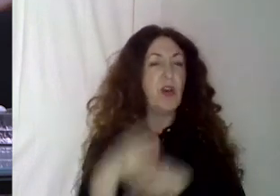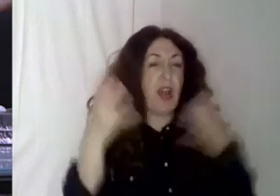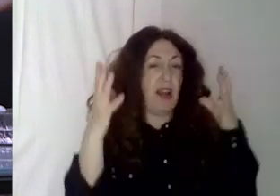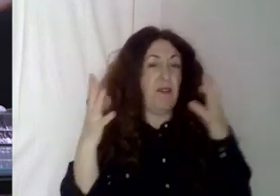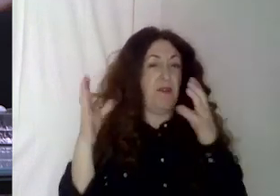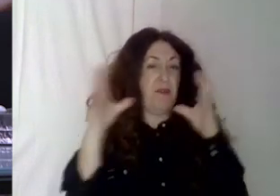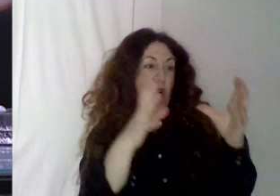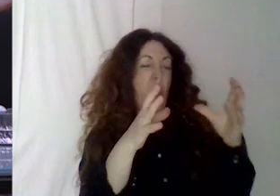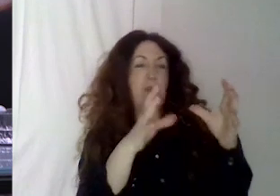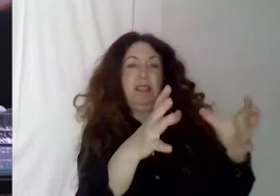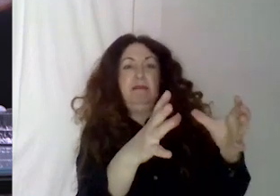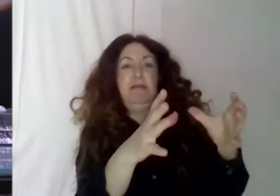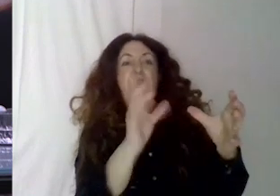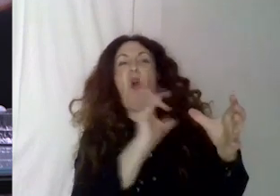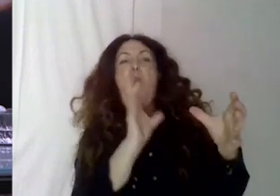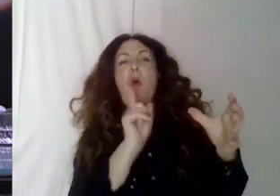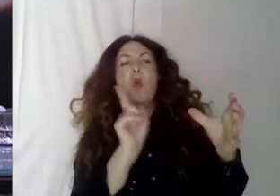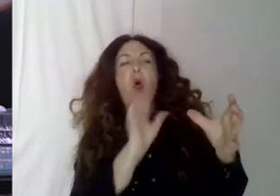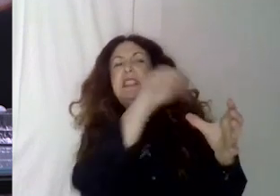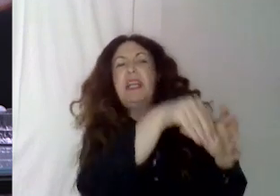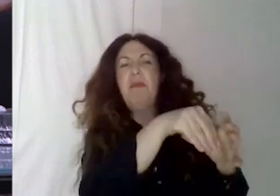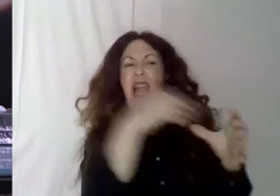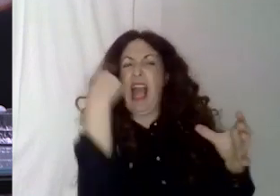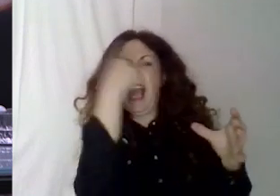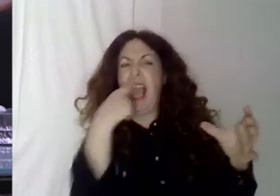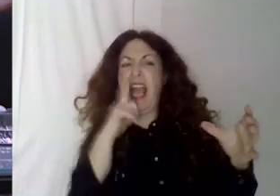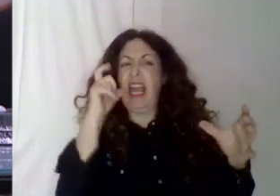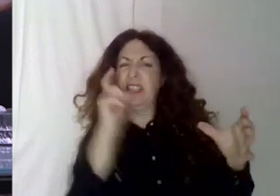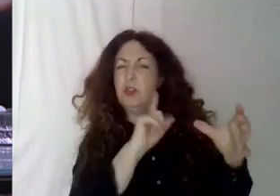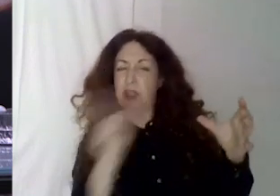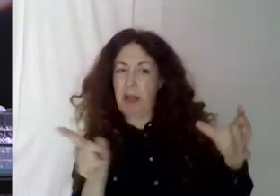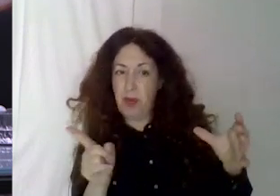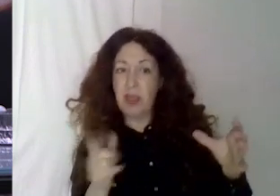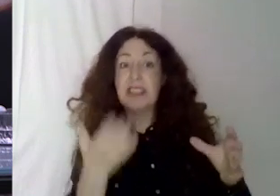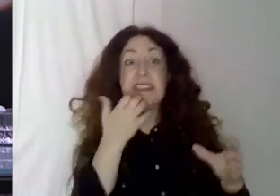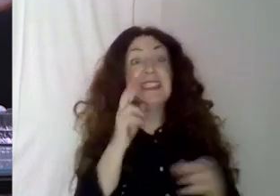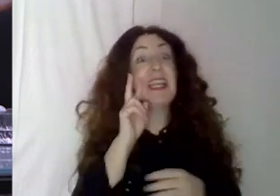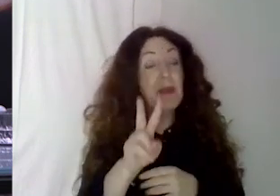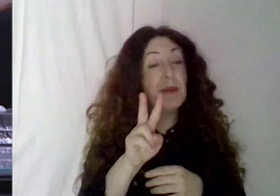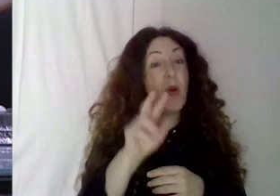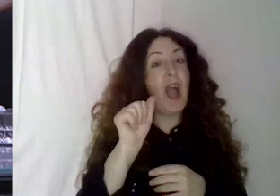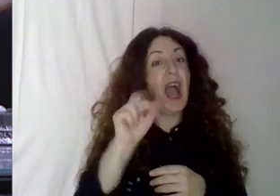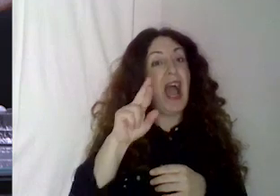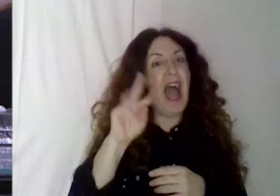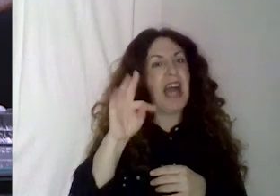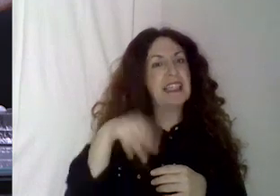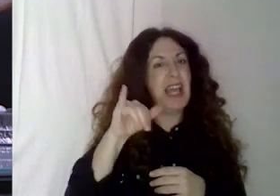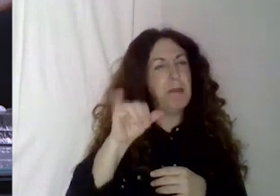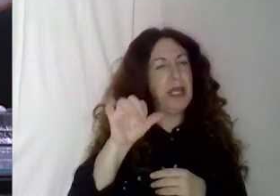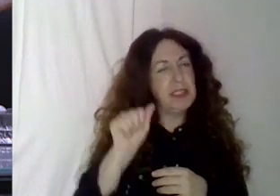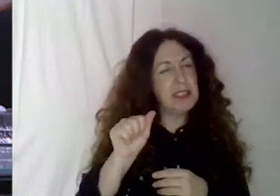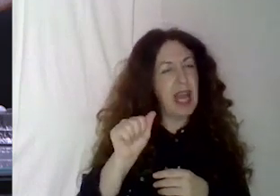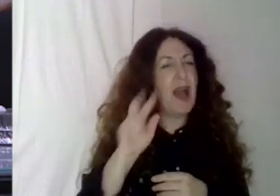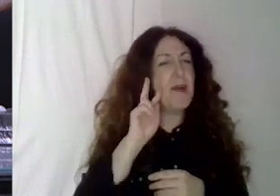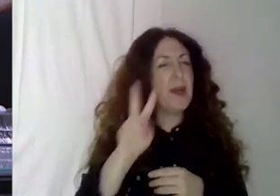cabe la menor duda. El padre, en un momento determinado, para los que no recuerden la historia, bueno, tiene relaciones con el socio del padre, relaciones, parece